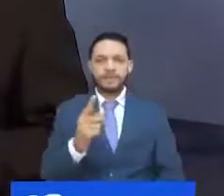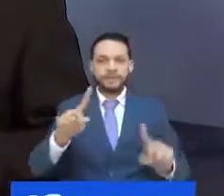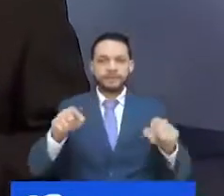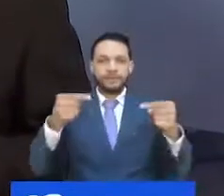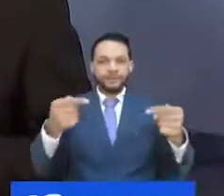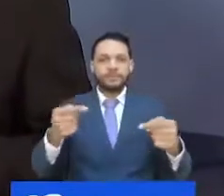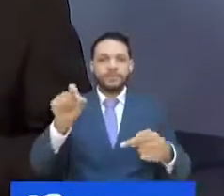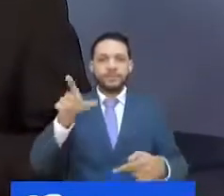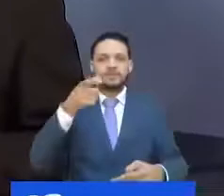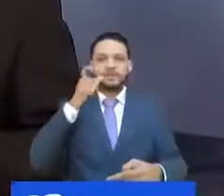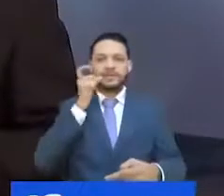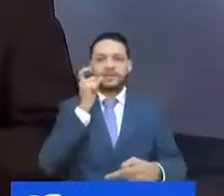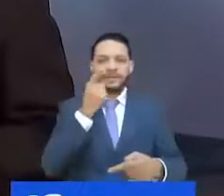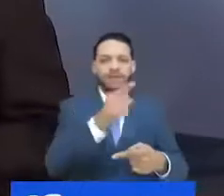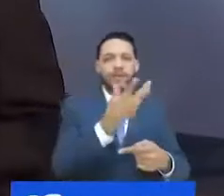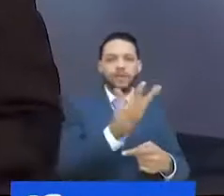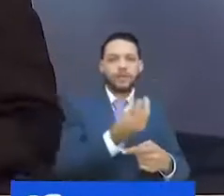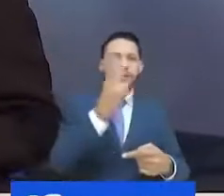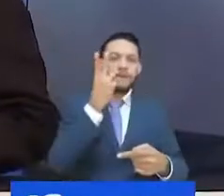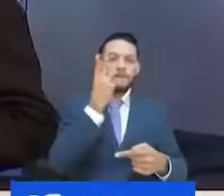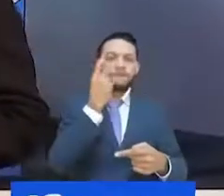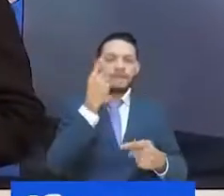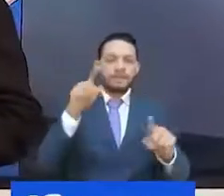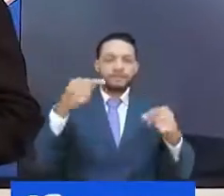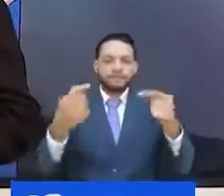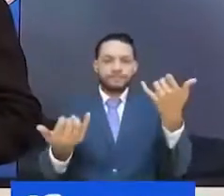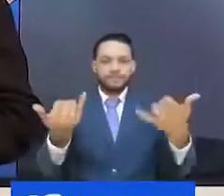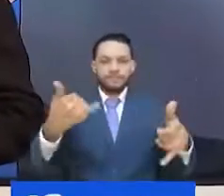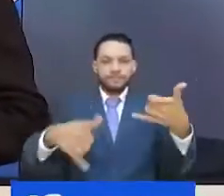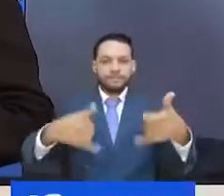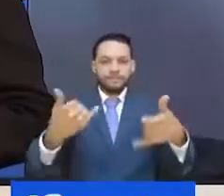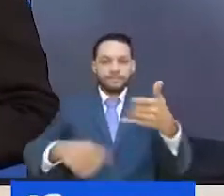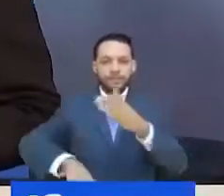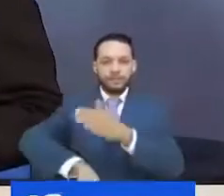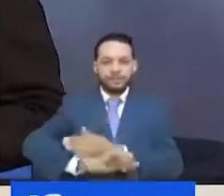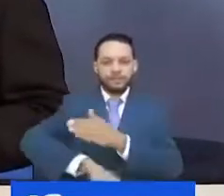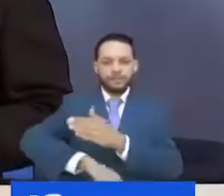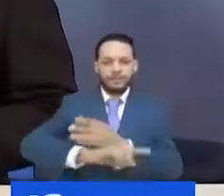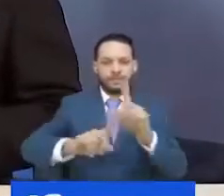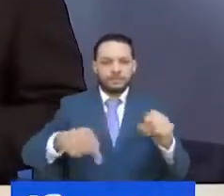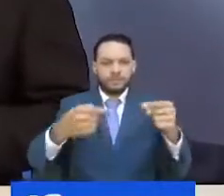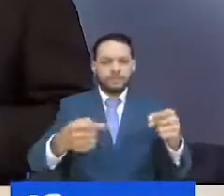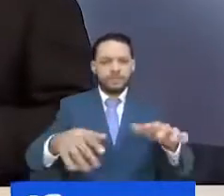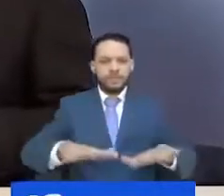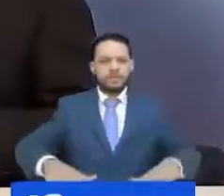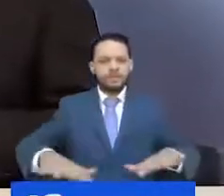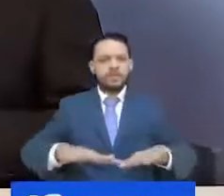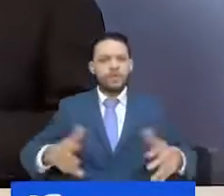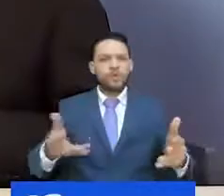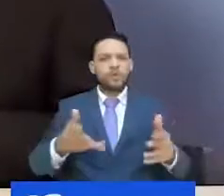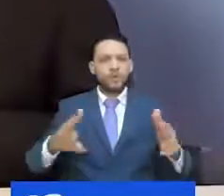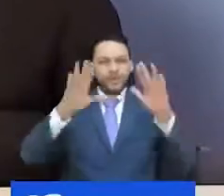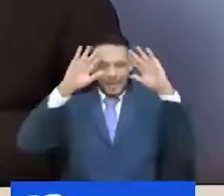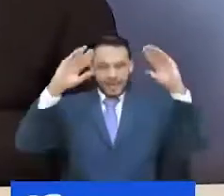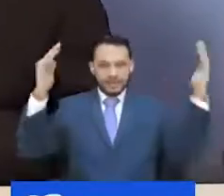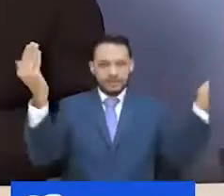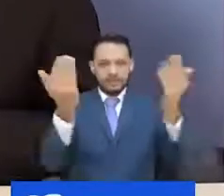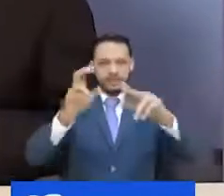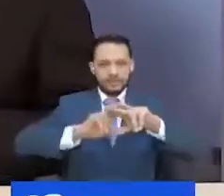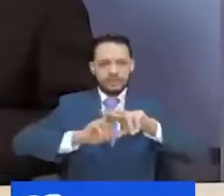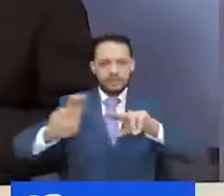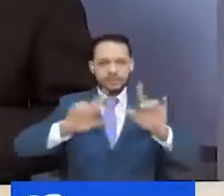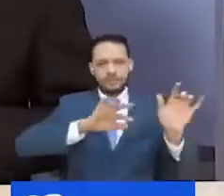entre Once Caldas y Deportivo Pereira en desarrollo de la Liga Betplay. El primero de los dos clásicos tendrá su episodio en el Palo Grande de